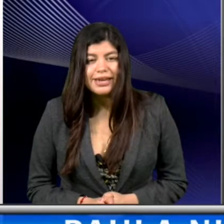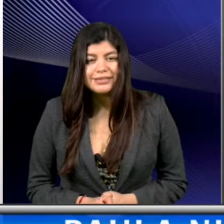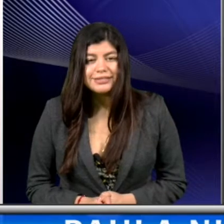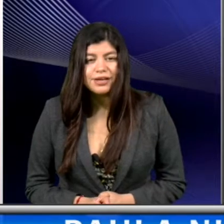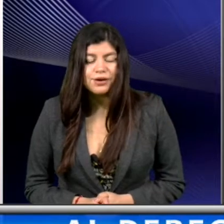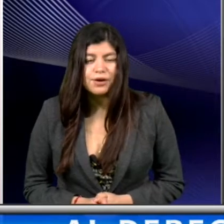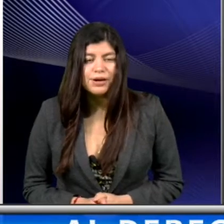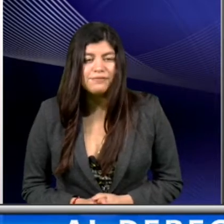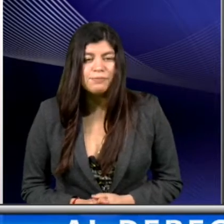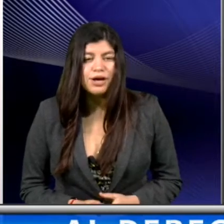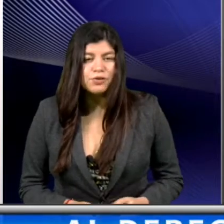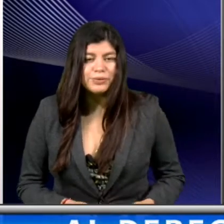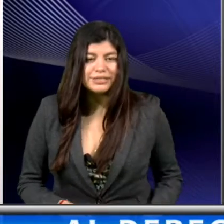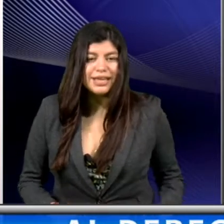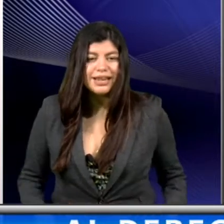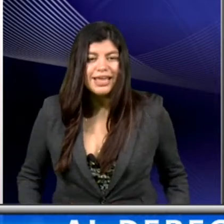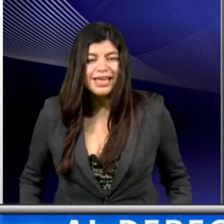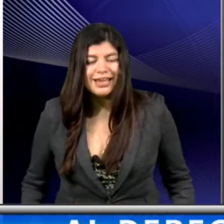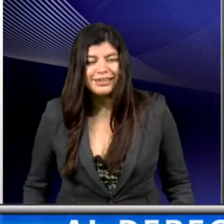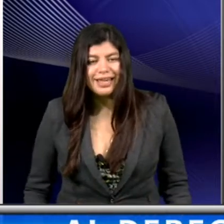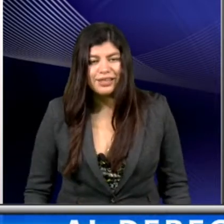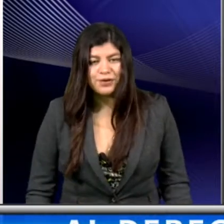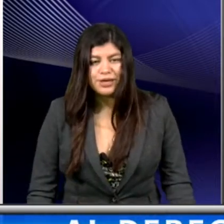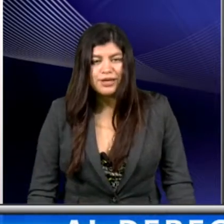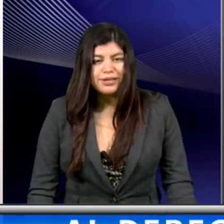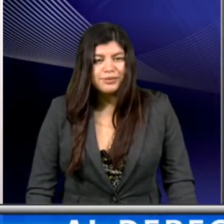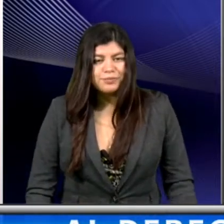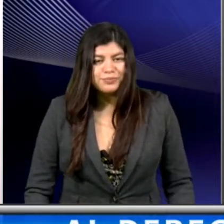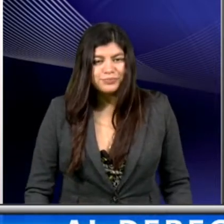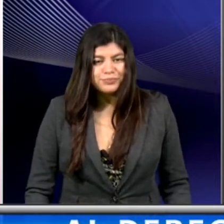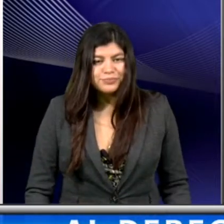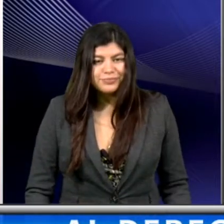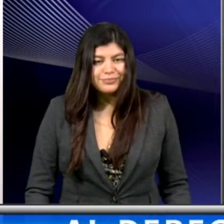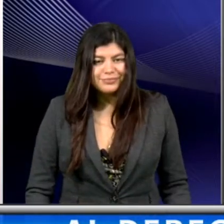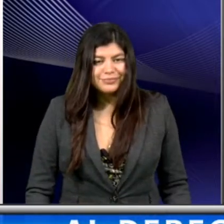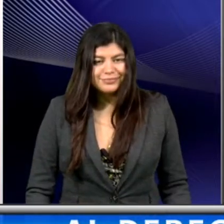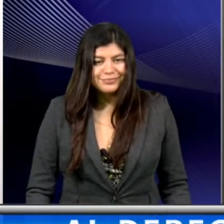ambas linarenses con las cuales vamos a conversar el día de hoy.